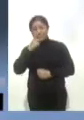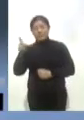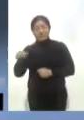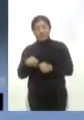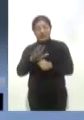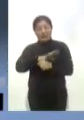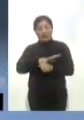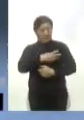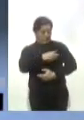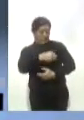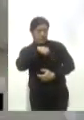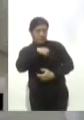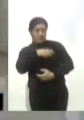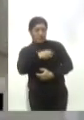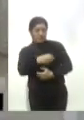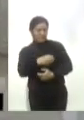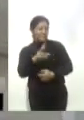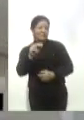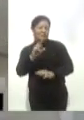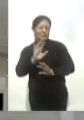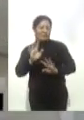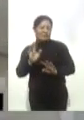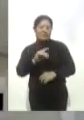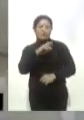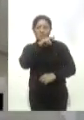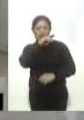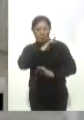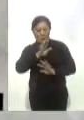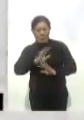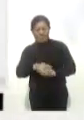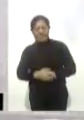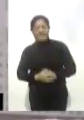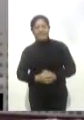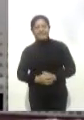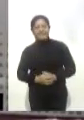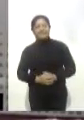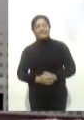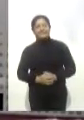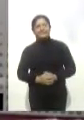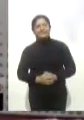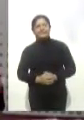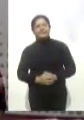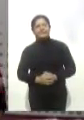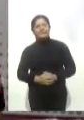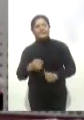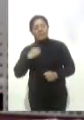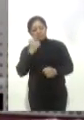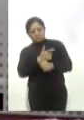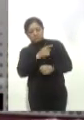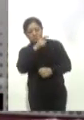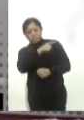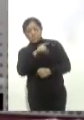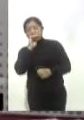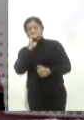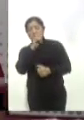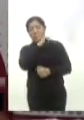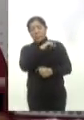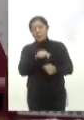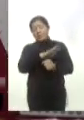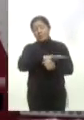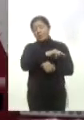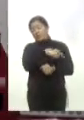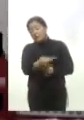por lo que se recomienda a las madres no suspender el seno materno a sus bebés. Hasta ahorita no hay ningún estudio científico que